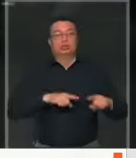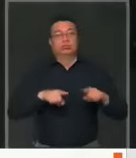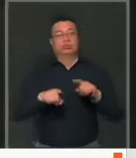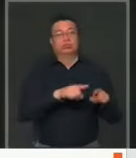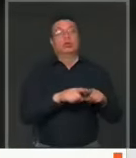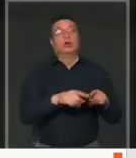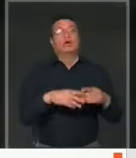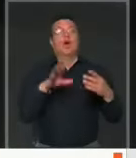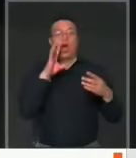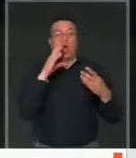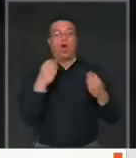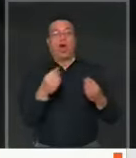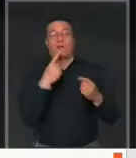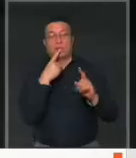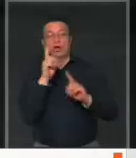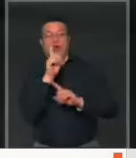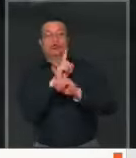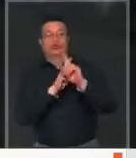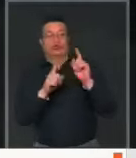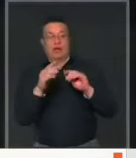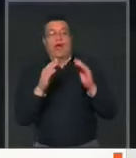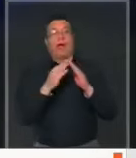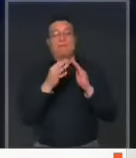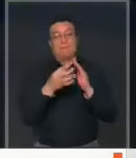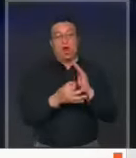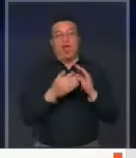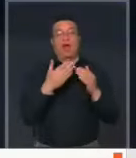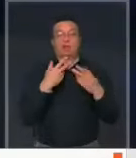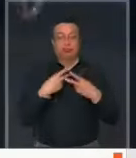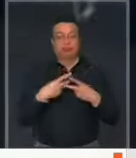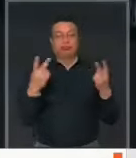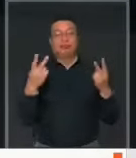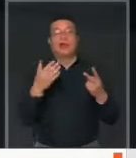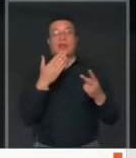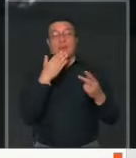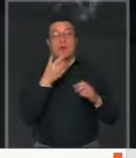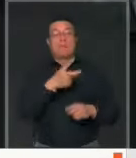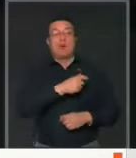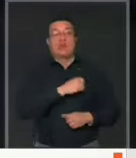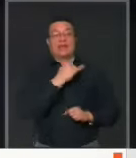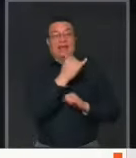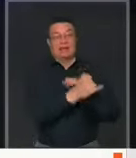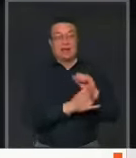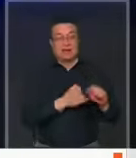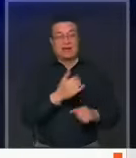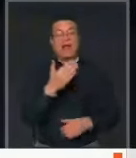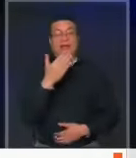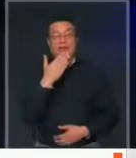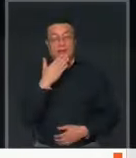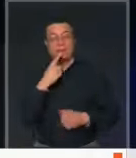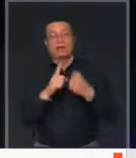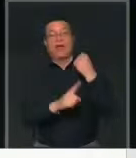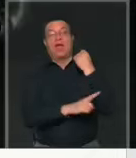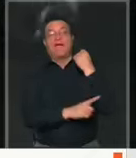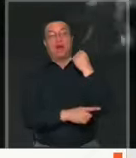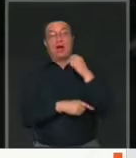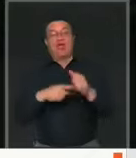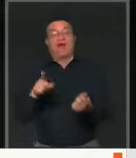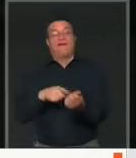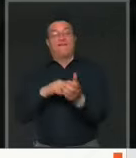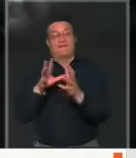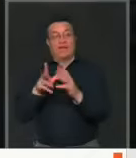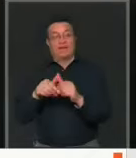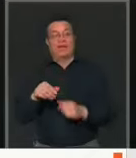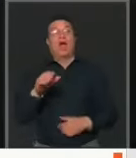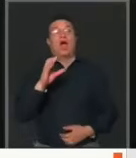Por supuesto que hubo reacciones en el Palacio de la Moneda, también en Interpol y por parte del abogado de la familia de